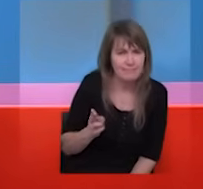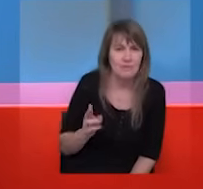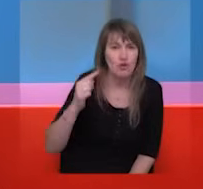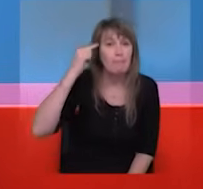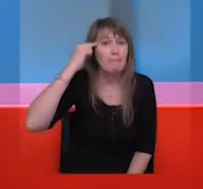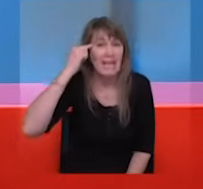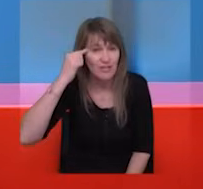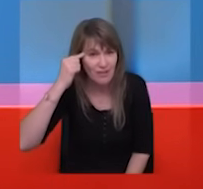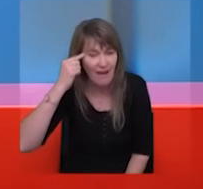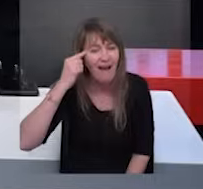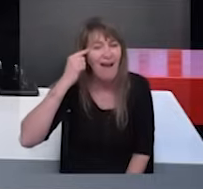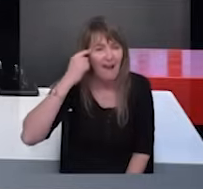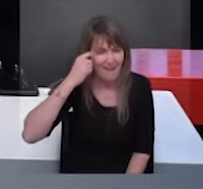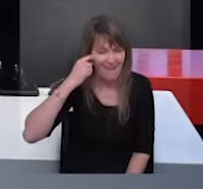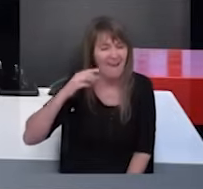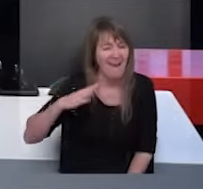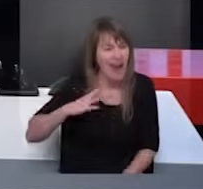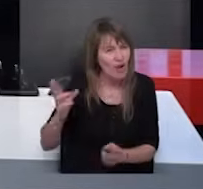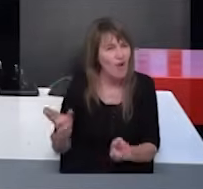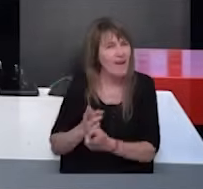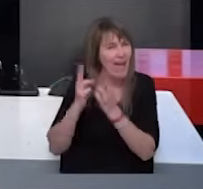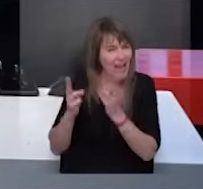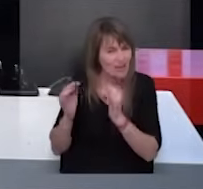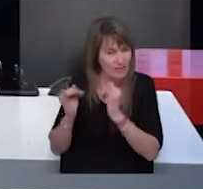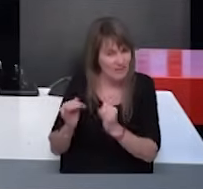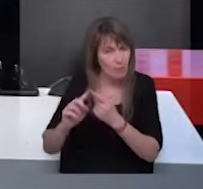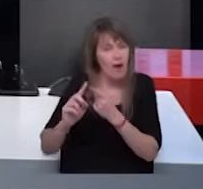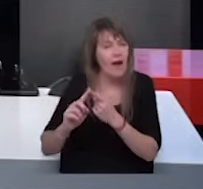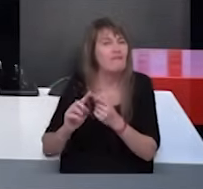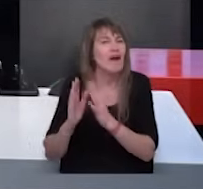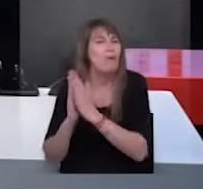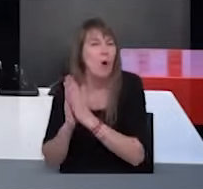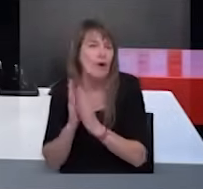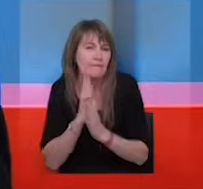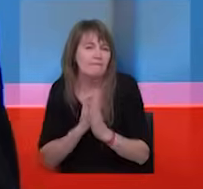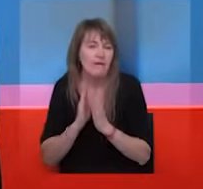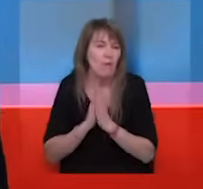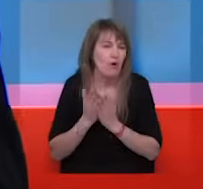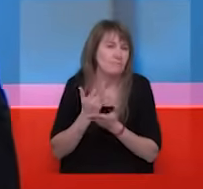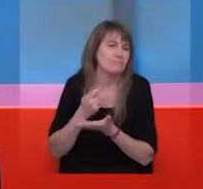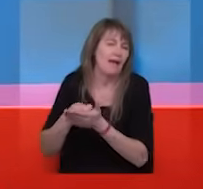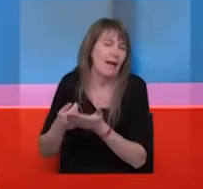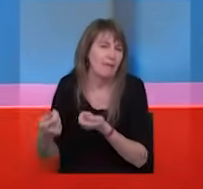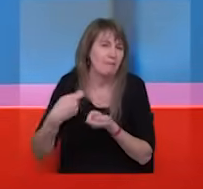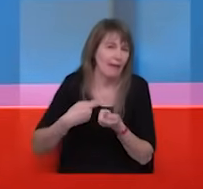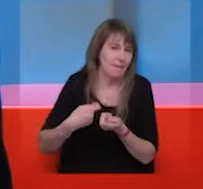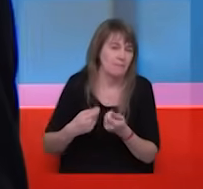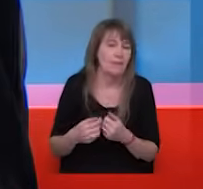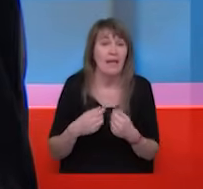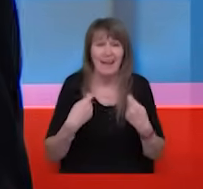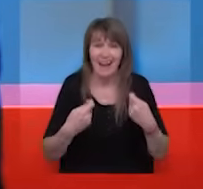pensar bueno acá hubo algo entonces por eso es muy importante controlar lo otro es que gastamos demasiado